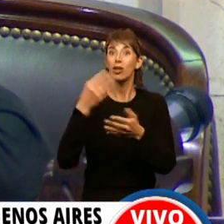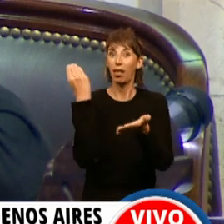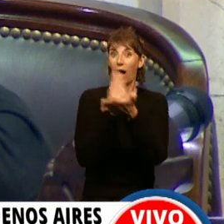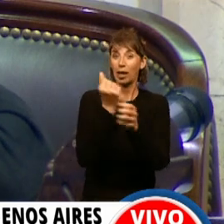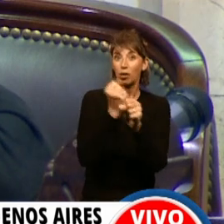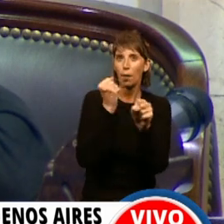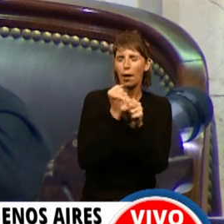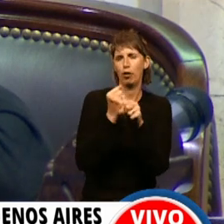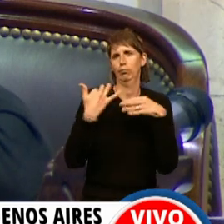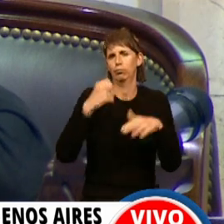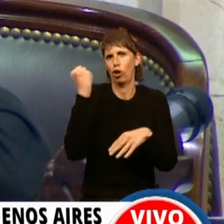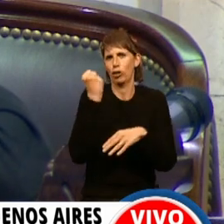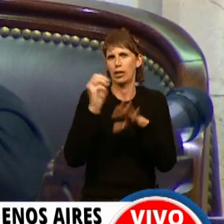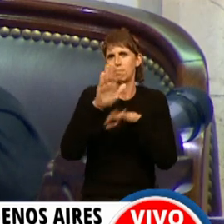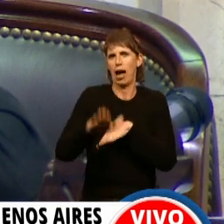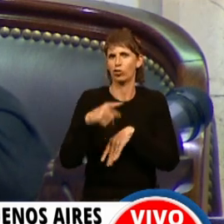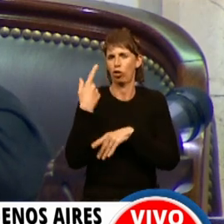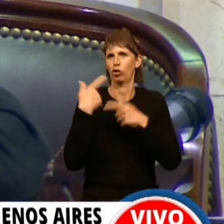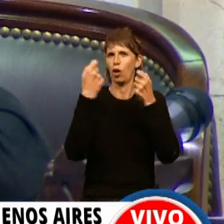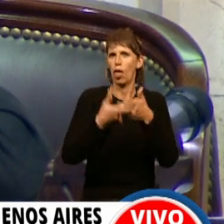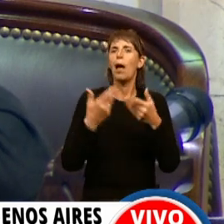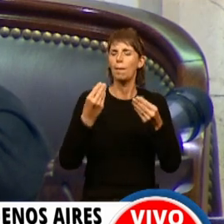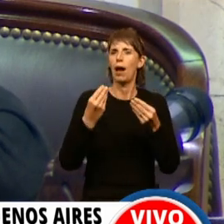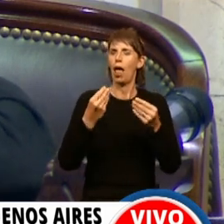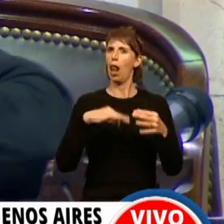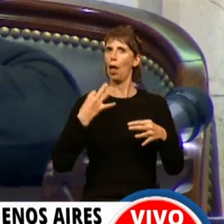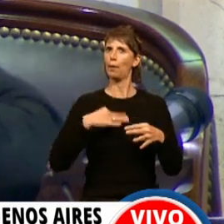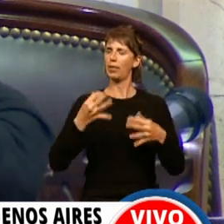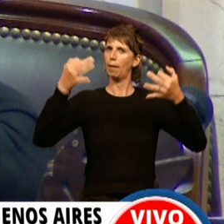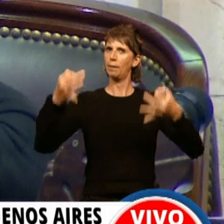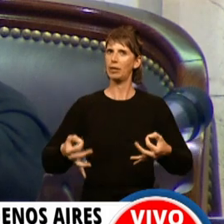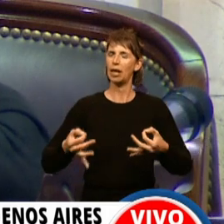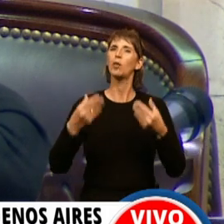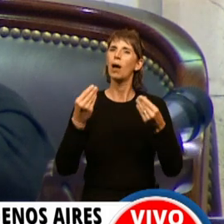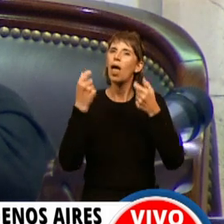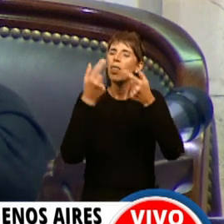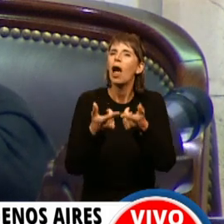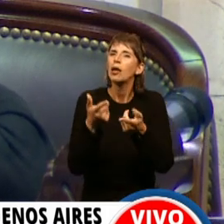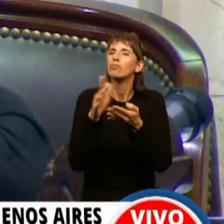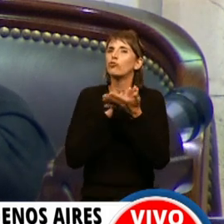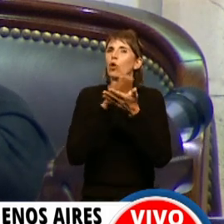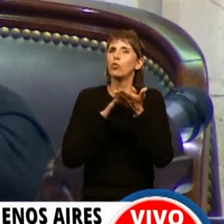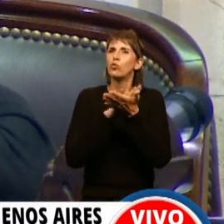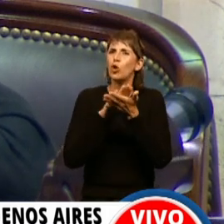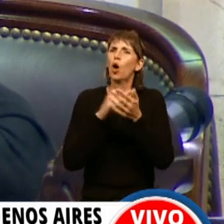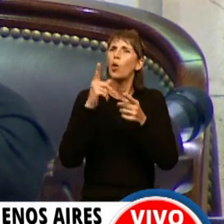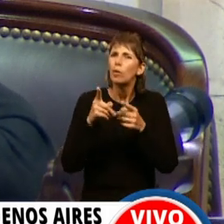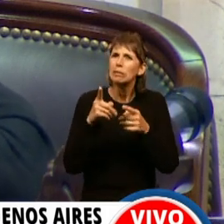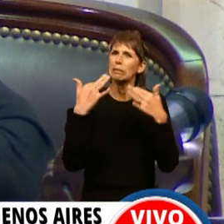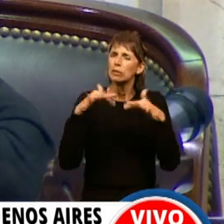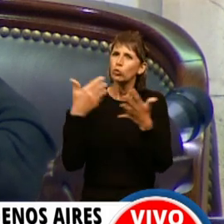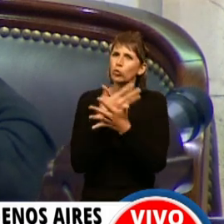es un gran paso que estamos dando para la integridad para la reparar de alguna manera como se ha dicho un daño que he hecho sistemáticamente